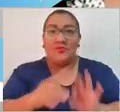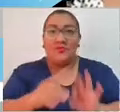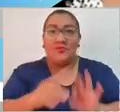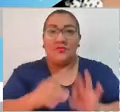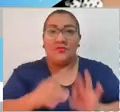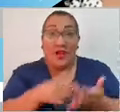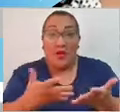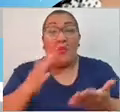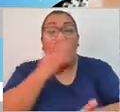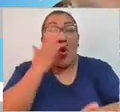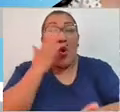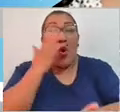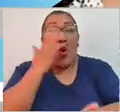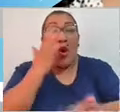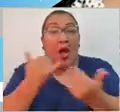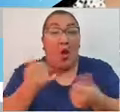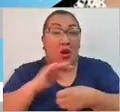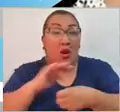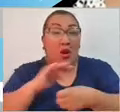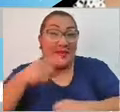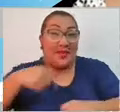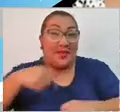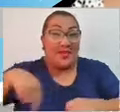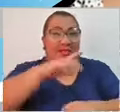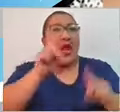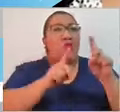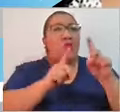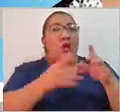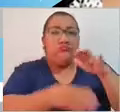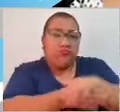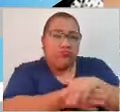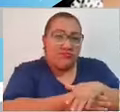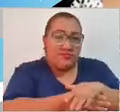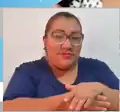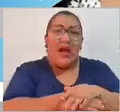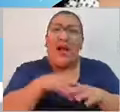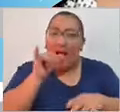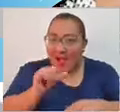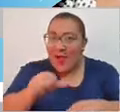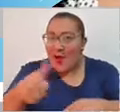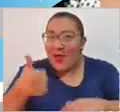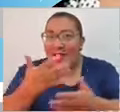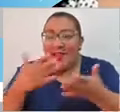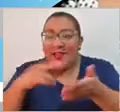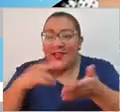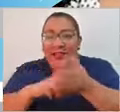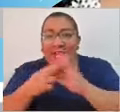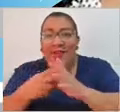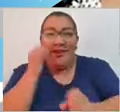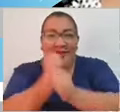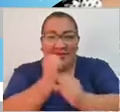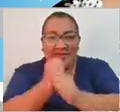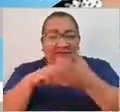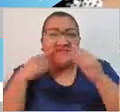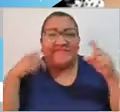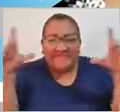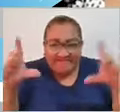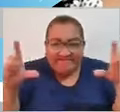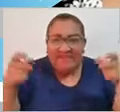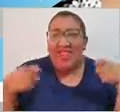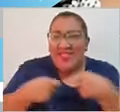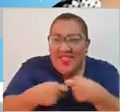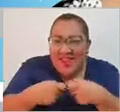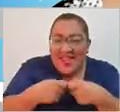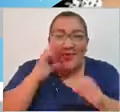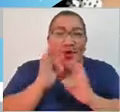de pandemia surgieron otras formas de hostigamiento sexual en el trabajo remoto o teletrabajo, tales como,